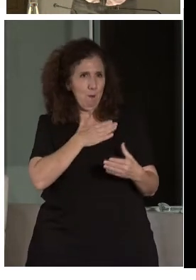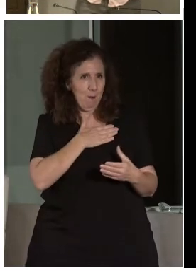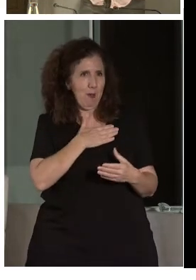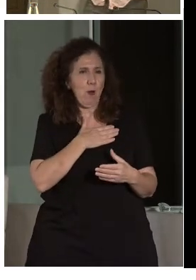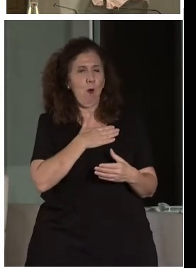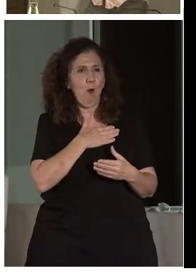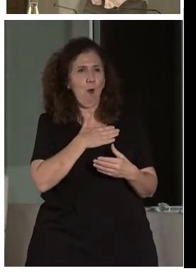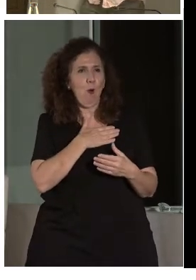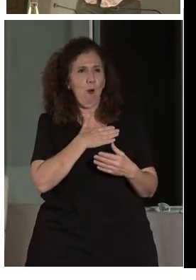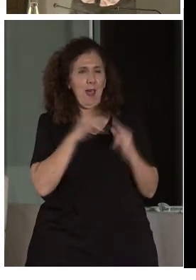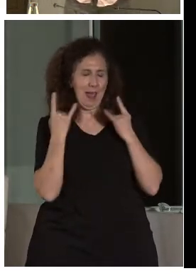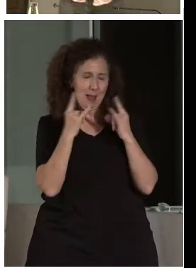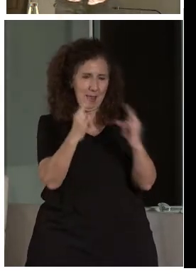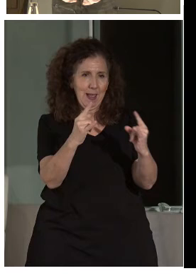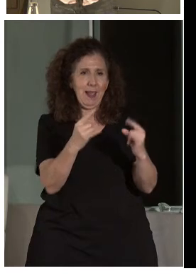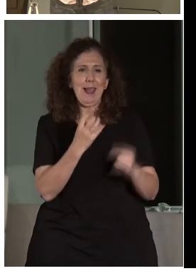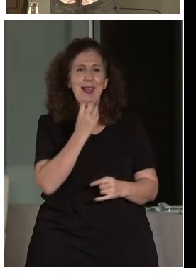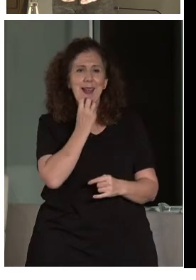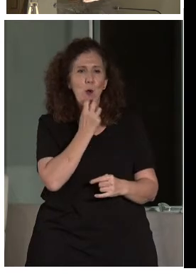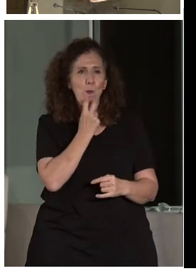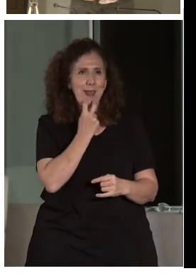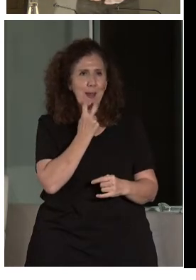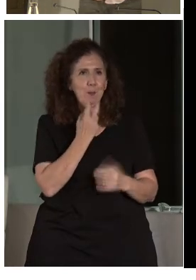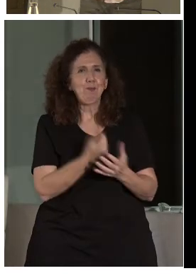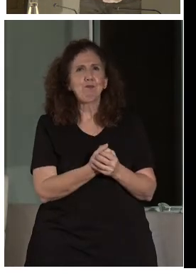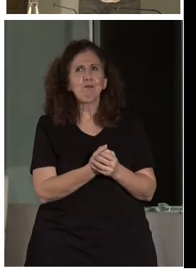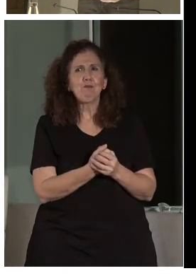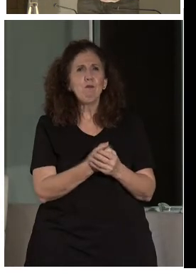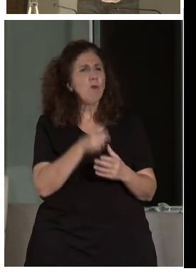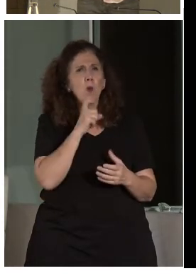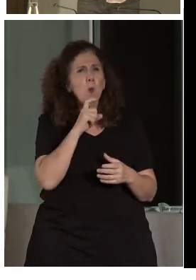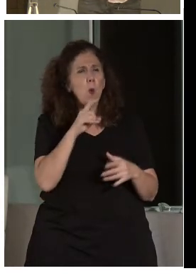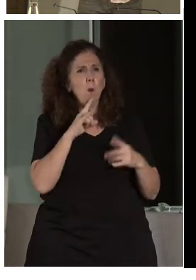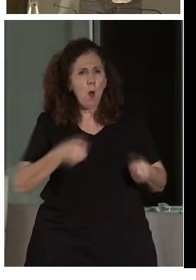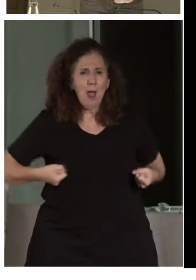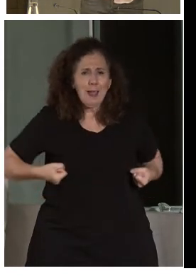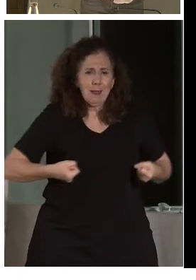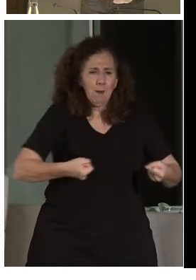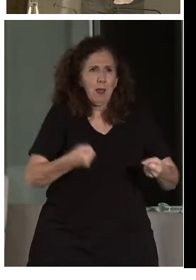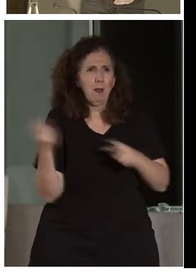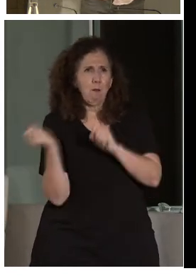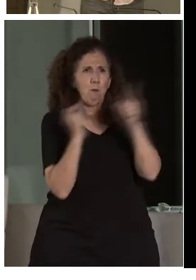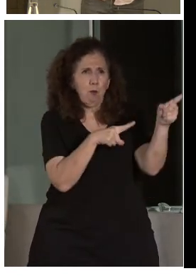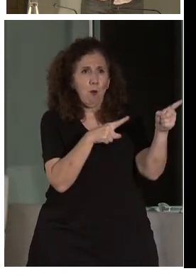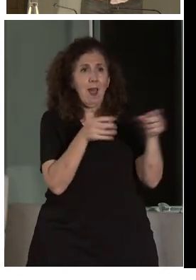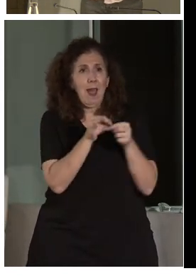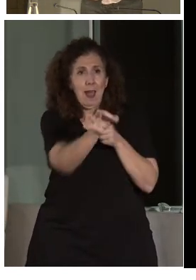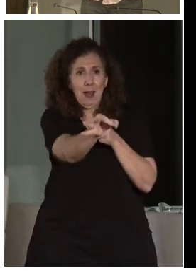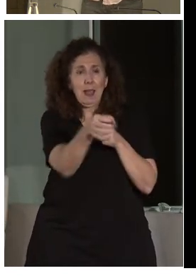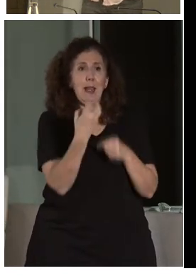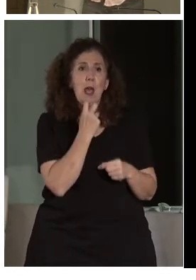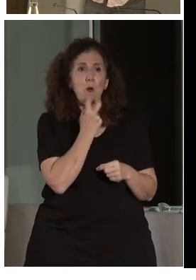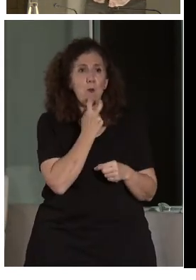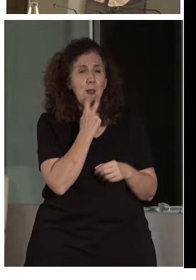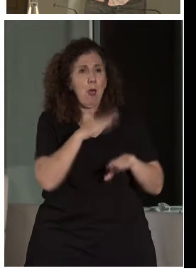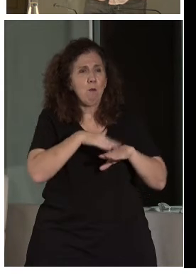claro, ¿cómo traes a La Gomera a la Joelet? Cuando él había colaborado con Handicap Evasión, que es la ONG francesa